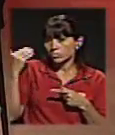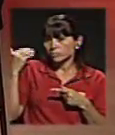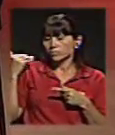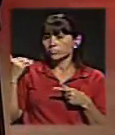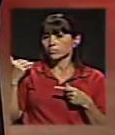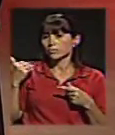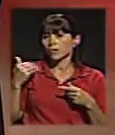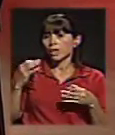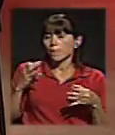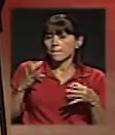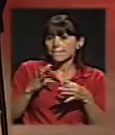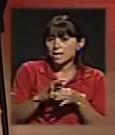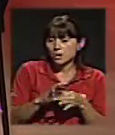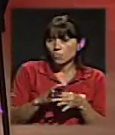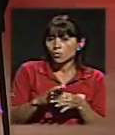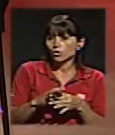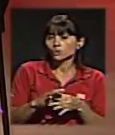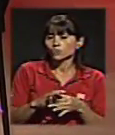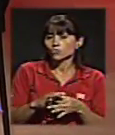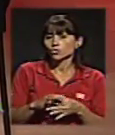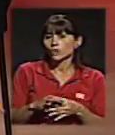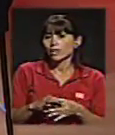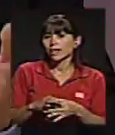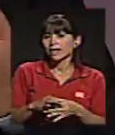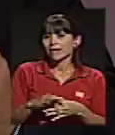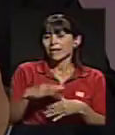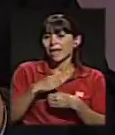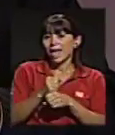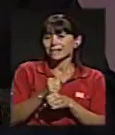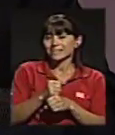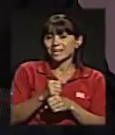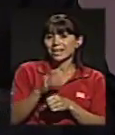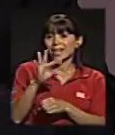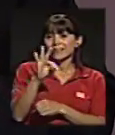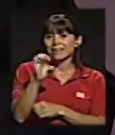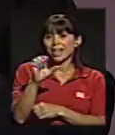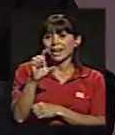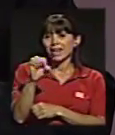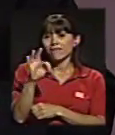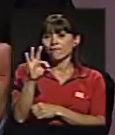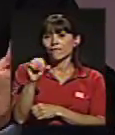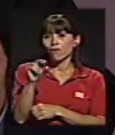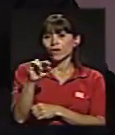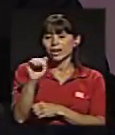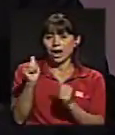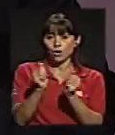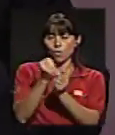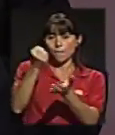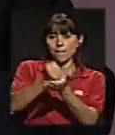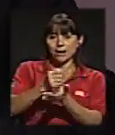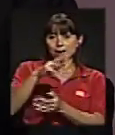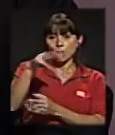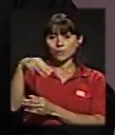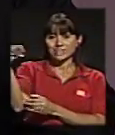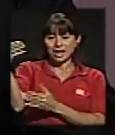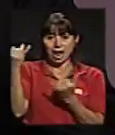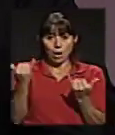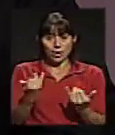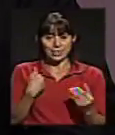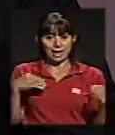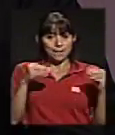vínculos que pone a Telefónica mediante su marca Movistar en ventaja frente a los demás, especialmente frente